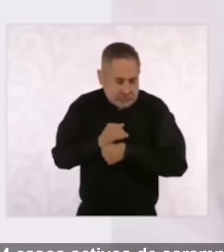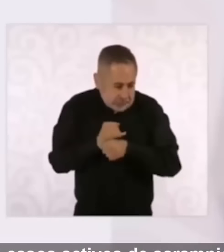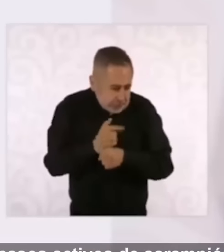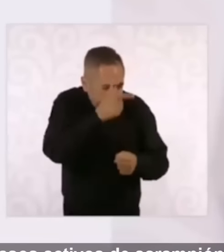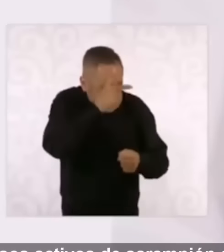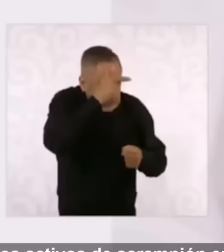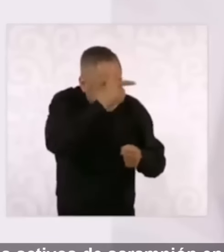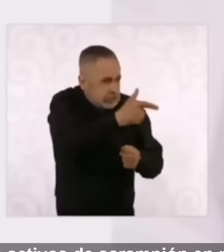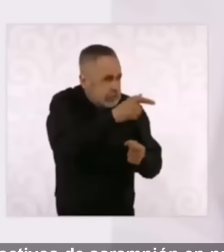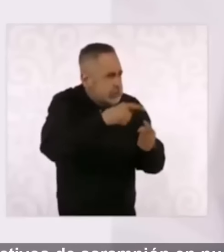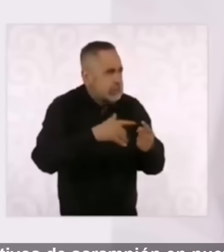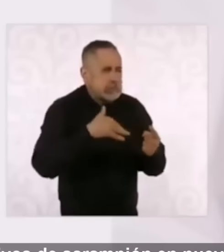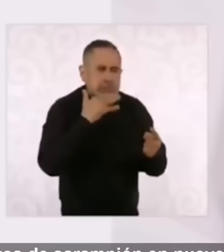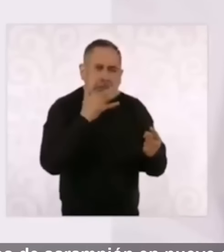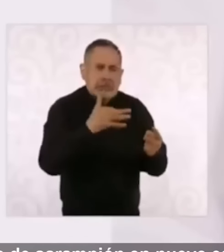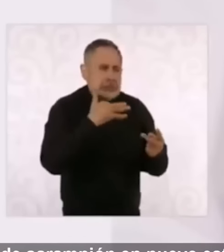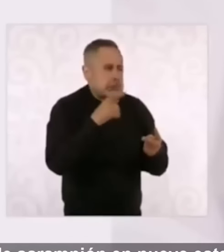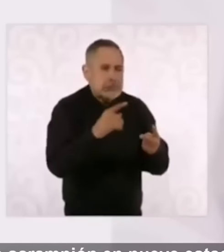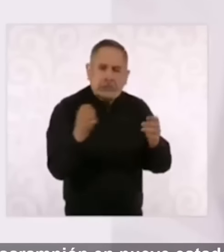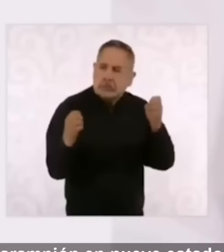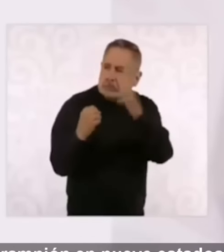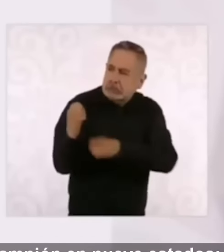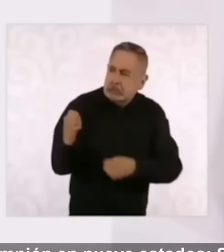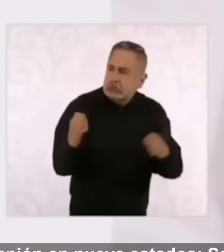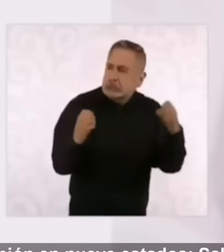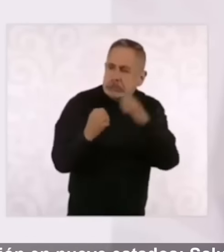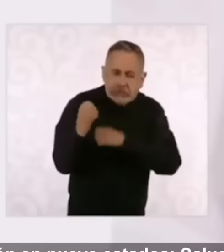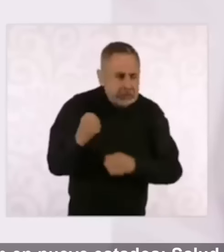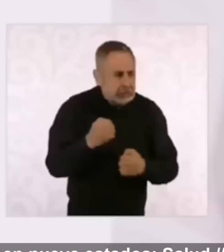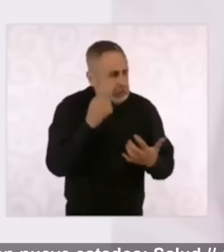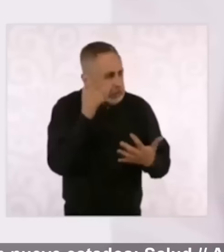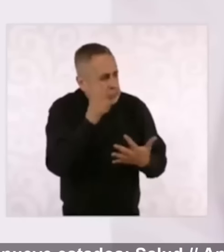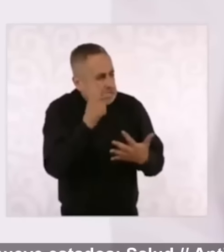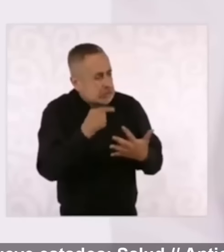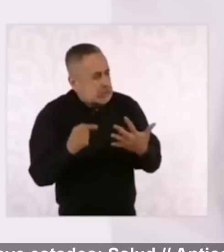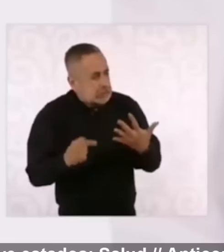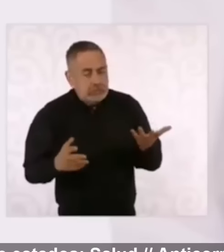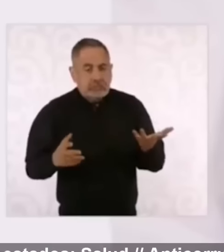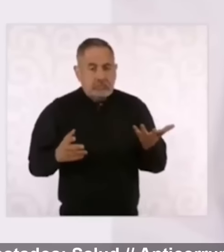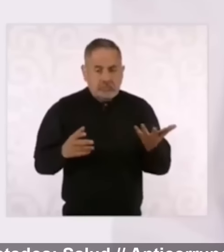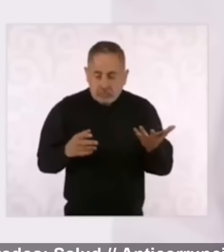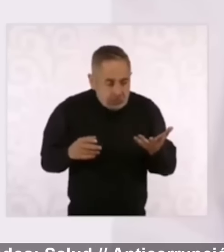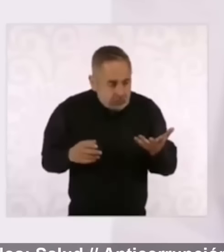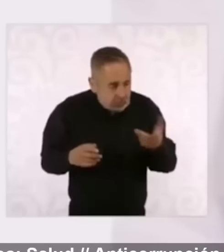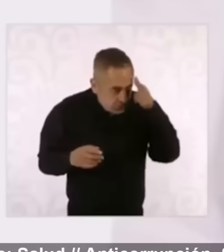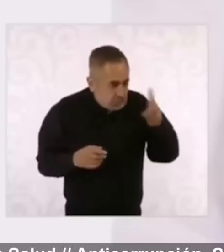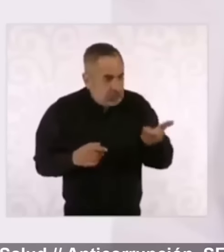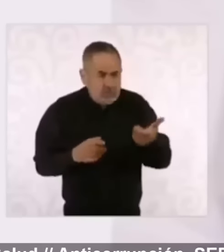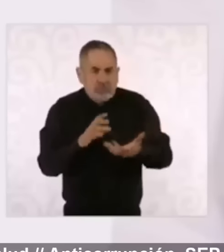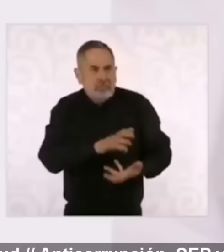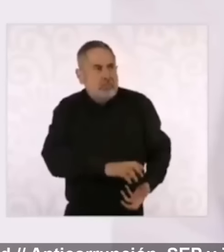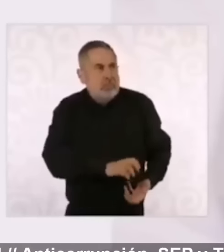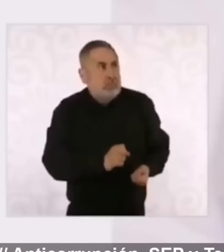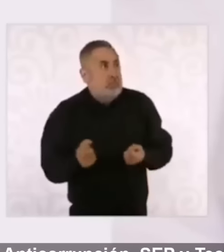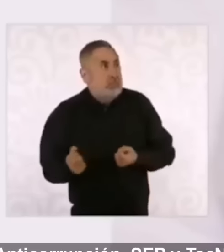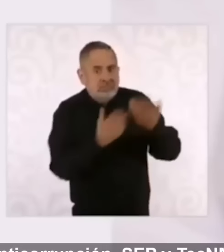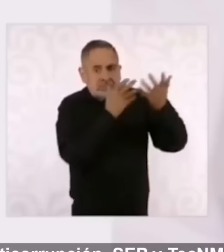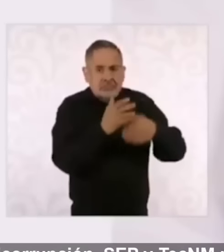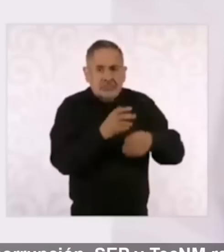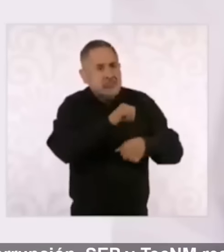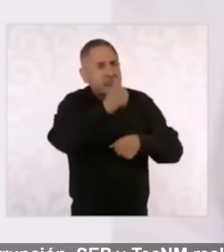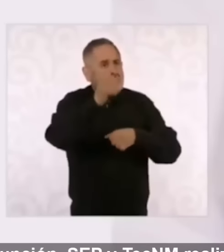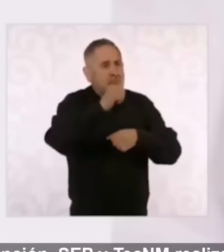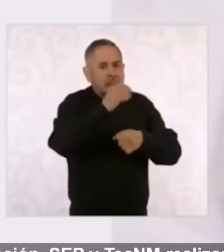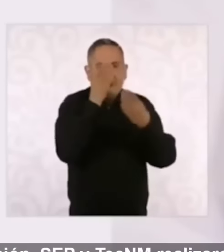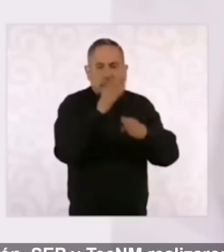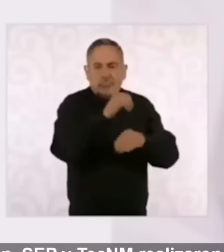UIF. Y a la hora de encontrar que hay recursos que van al extranjero, pues se da aviso también a las